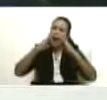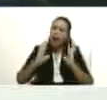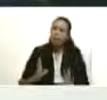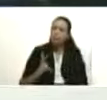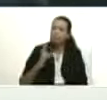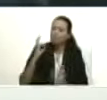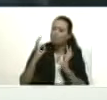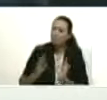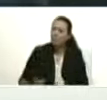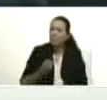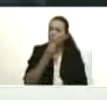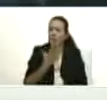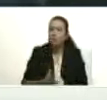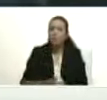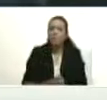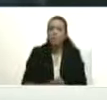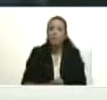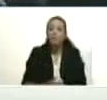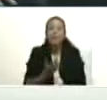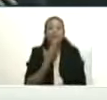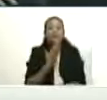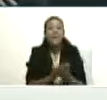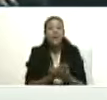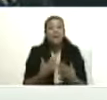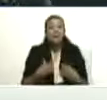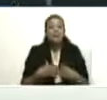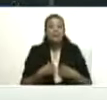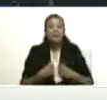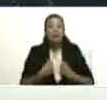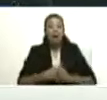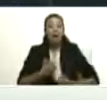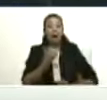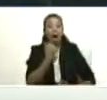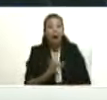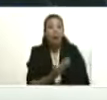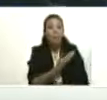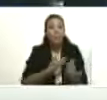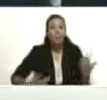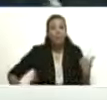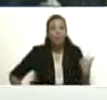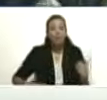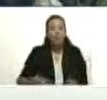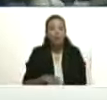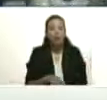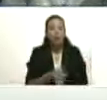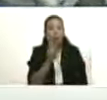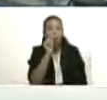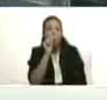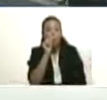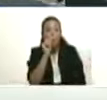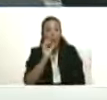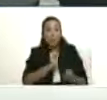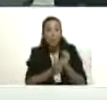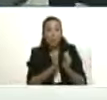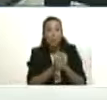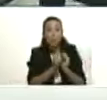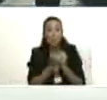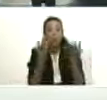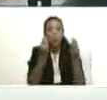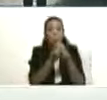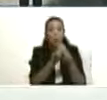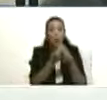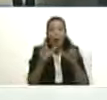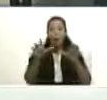digna. Bueno, gracias, Iraida, mi comandante. Aquí está Edward con su familia e Iraida con